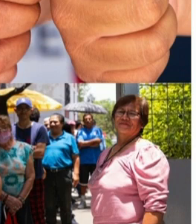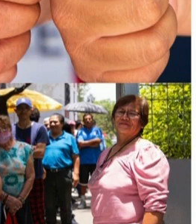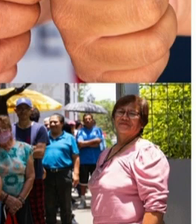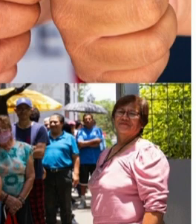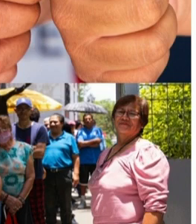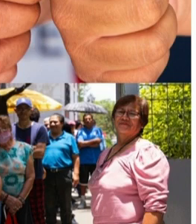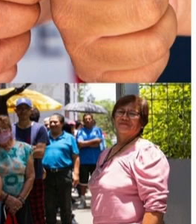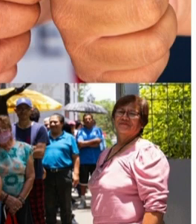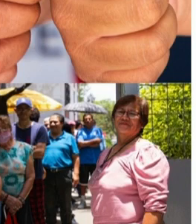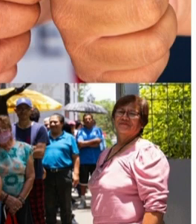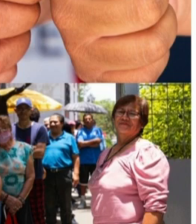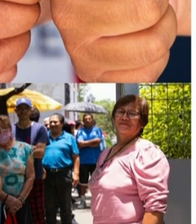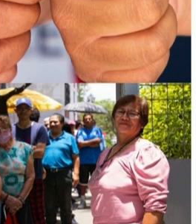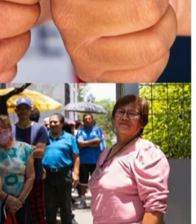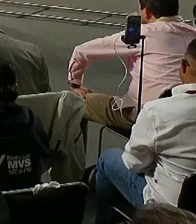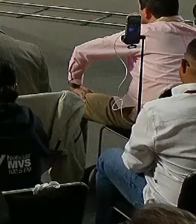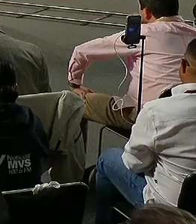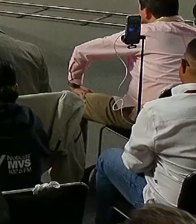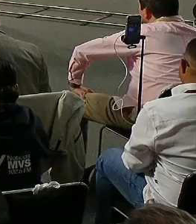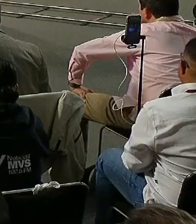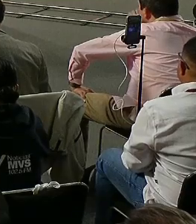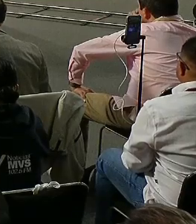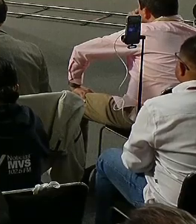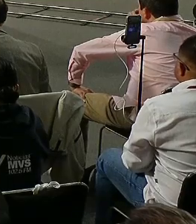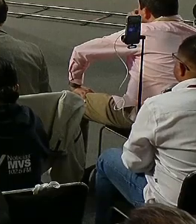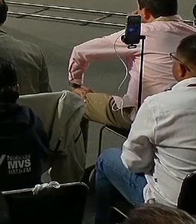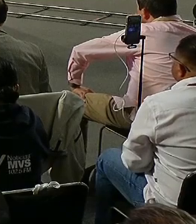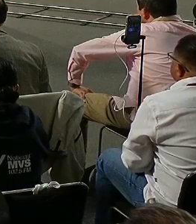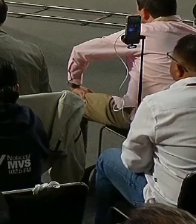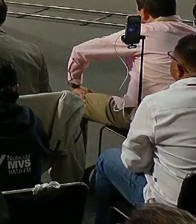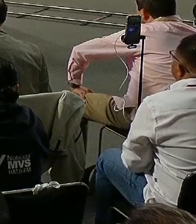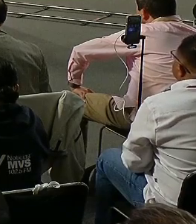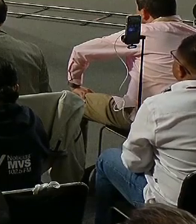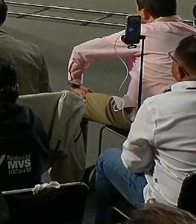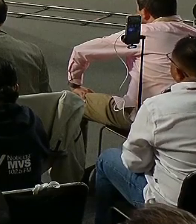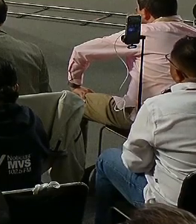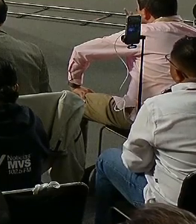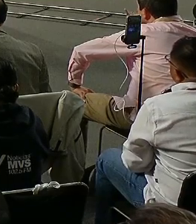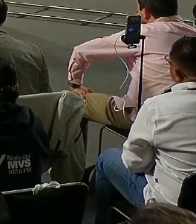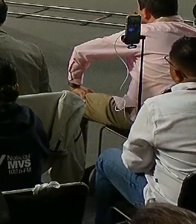47.87%, seguido de Lucy Mesa por PAN PRI PRD con